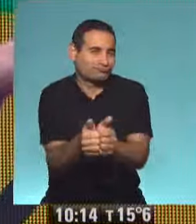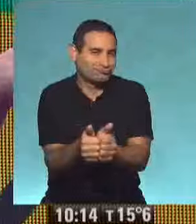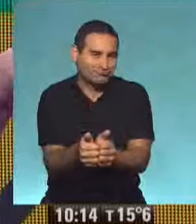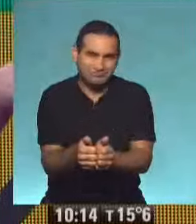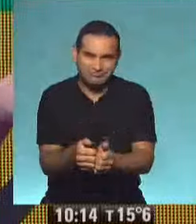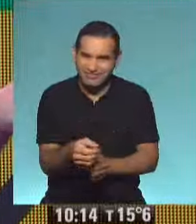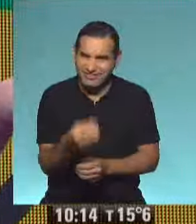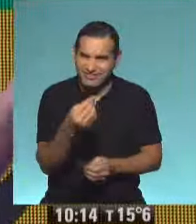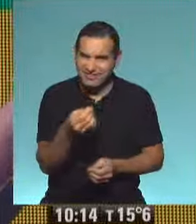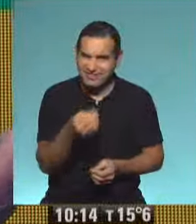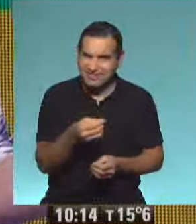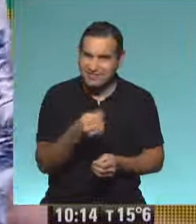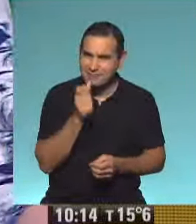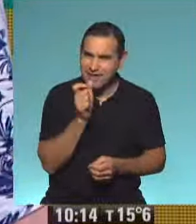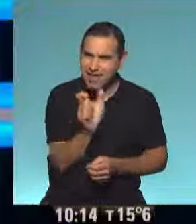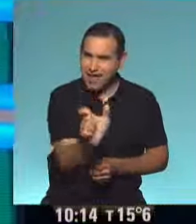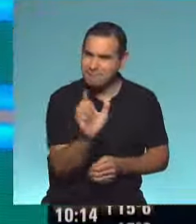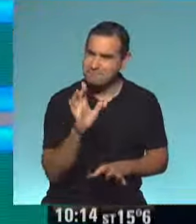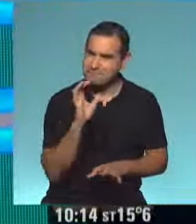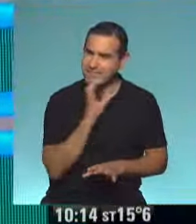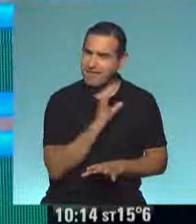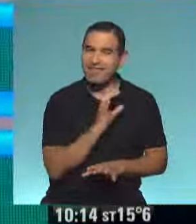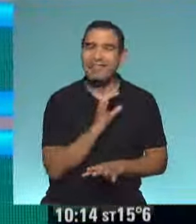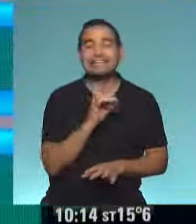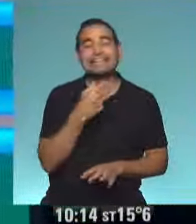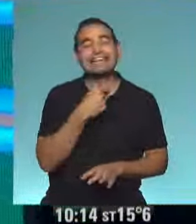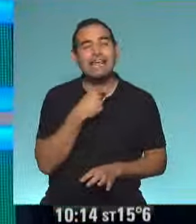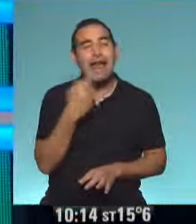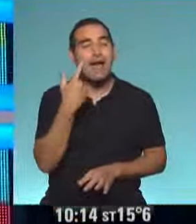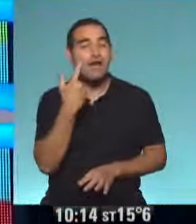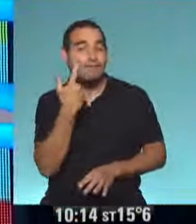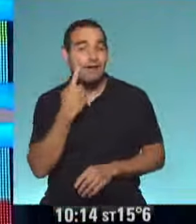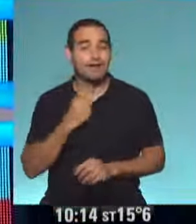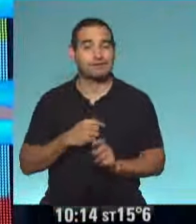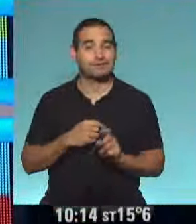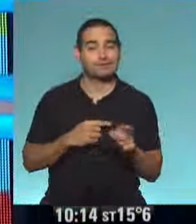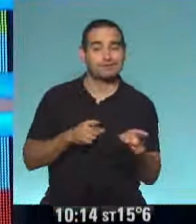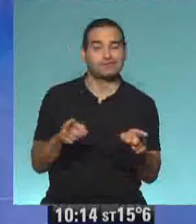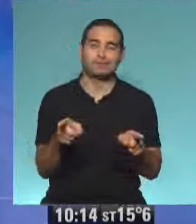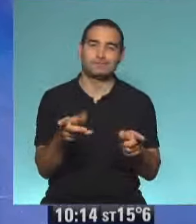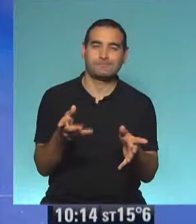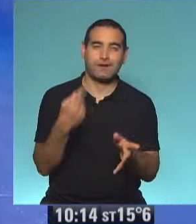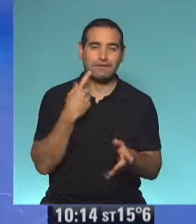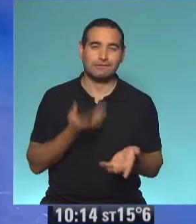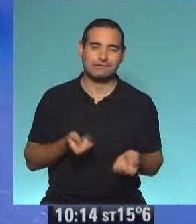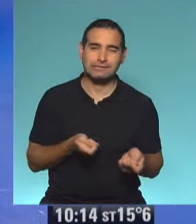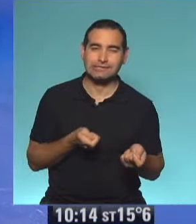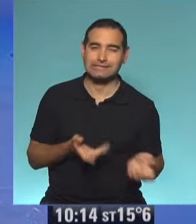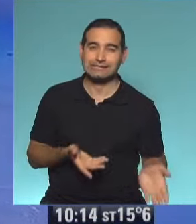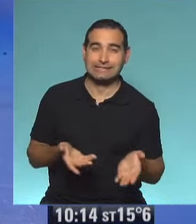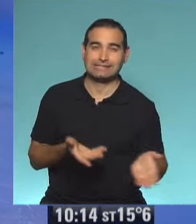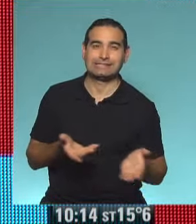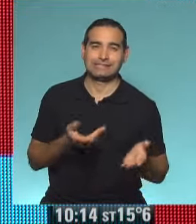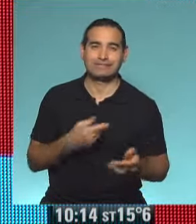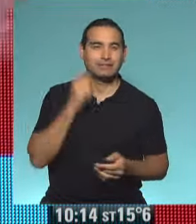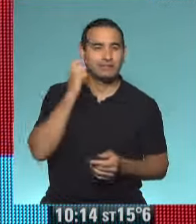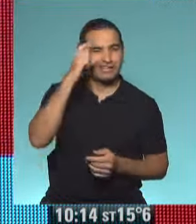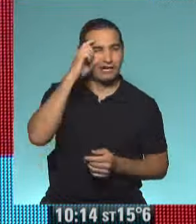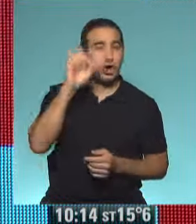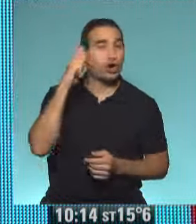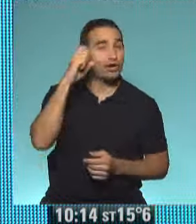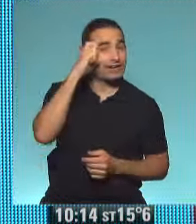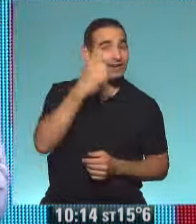gancho? Como que quiere ver si... A ver si vos le das cabida a George. A George.